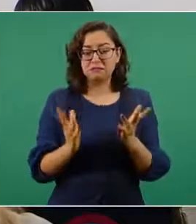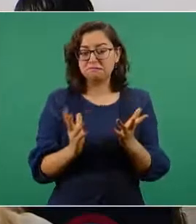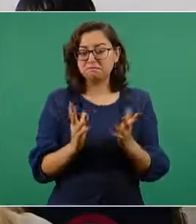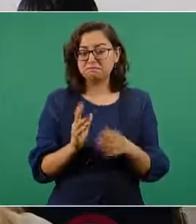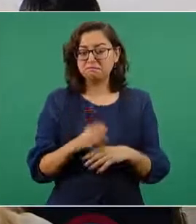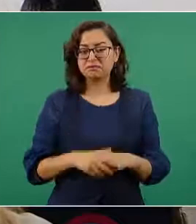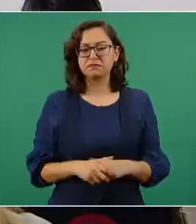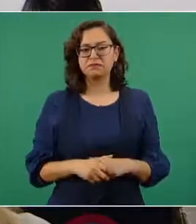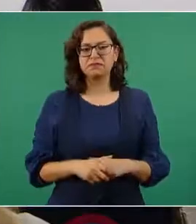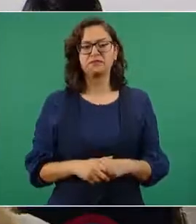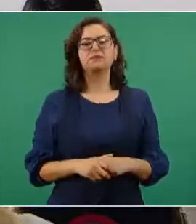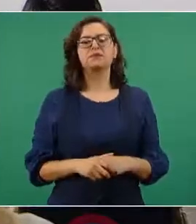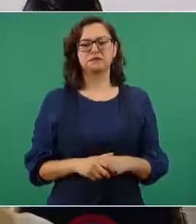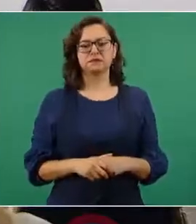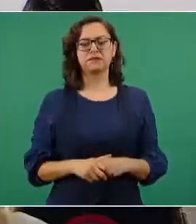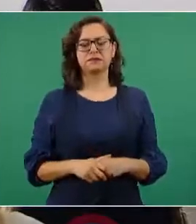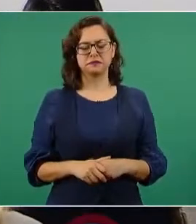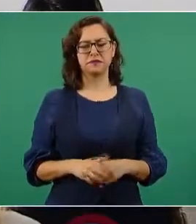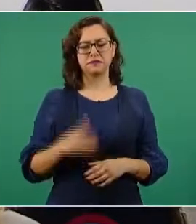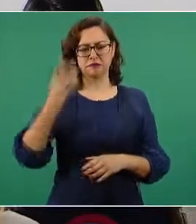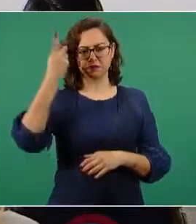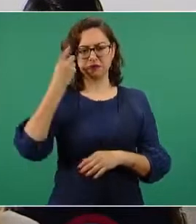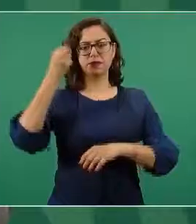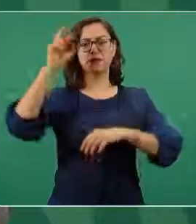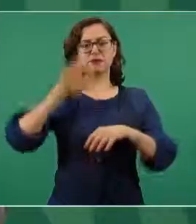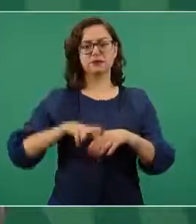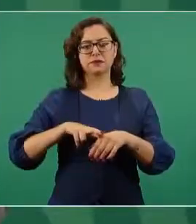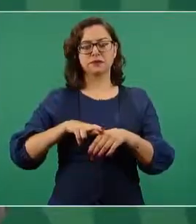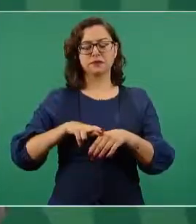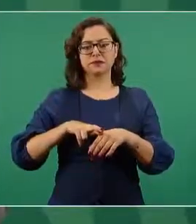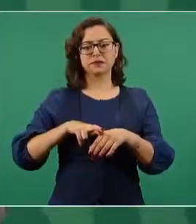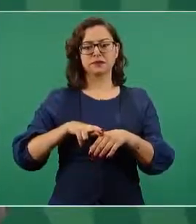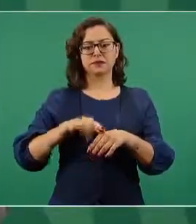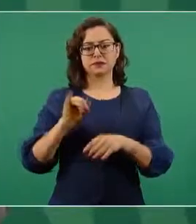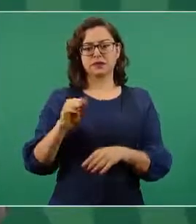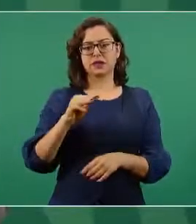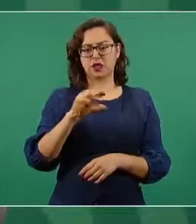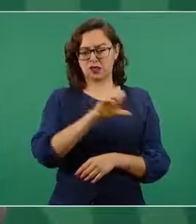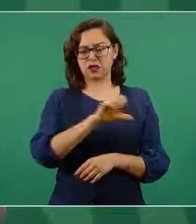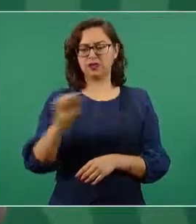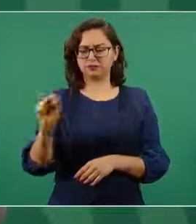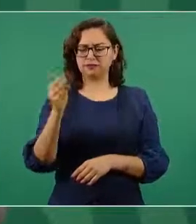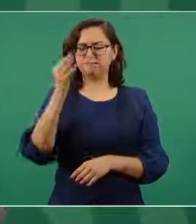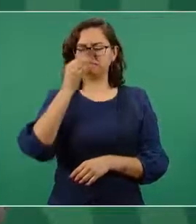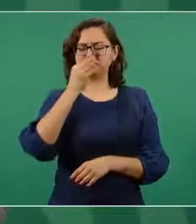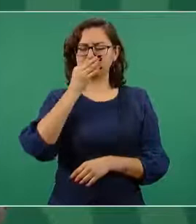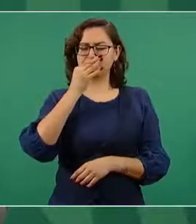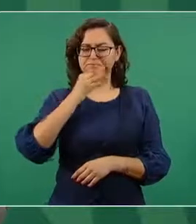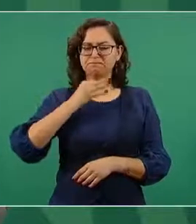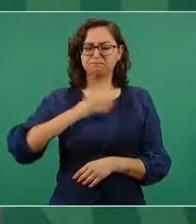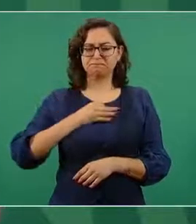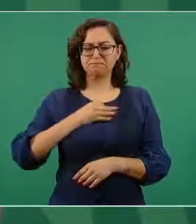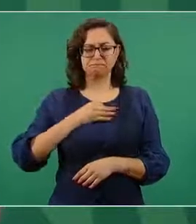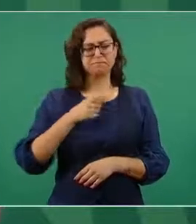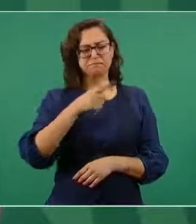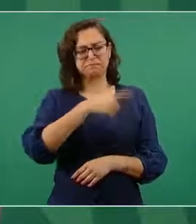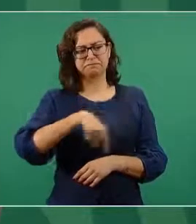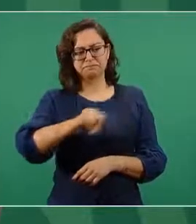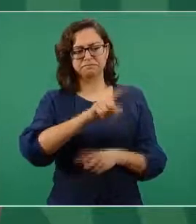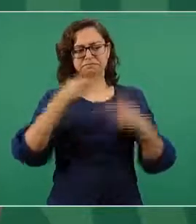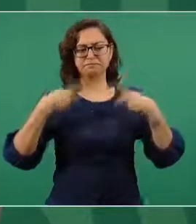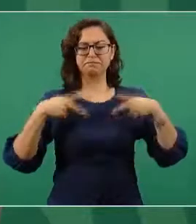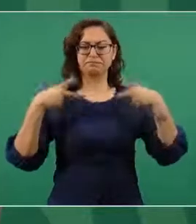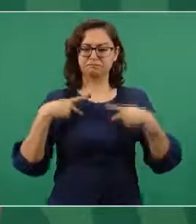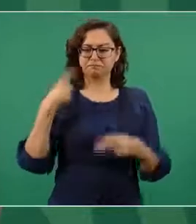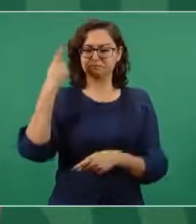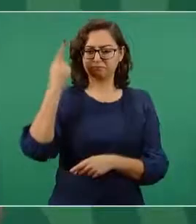demanda. Me informó el director del Seguro Social de la demanda de los jubilados,